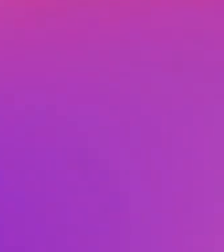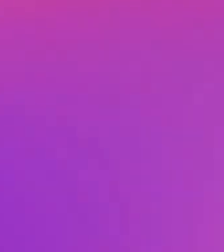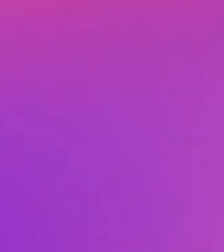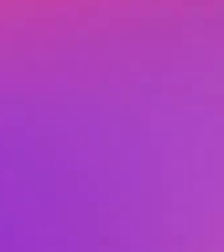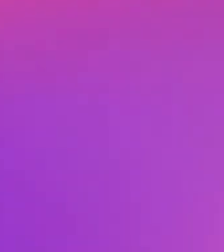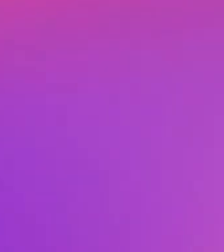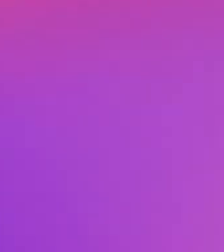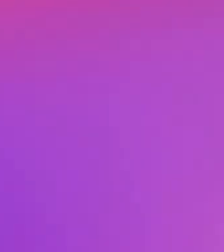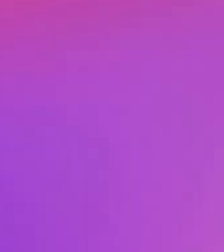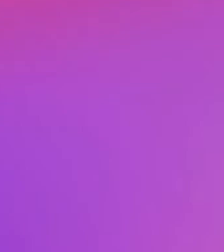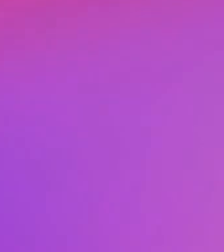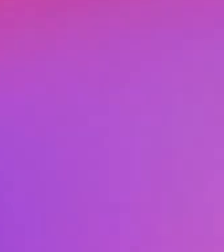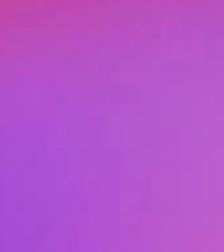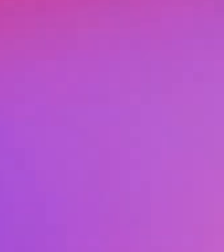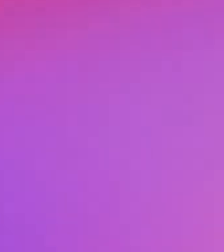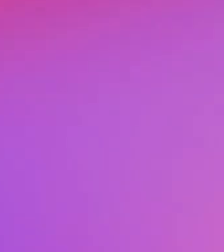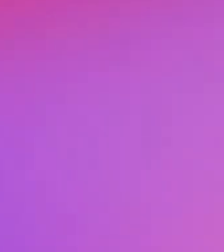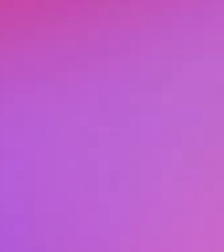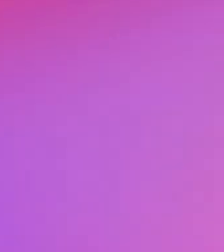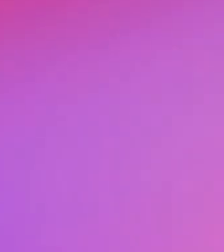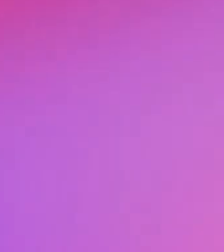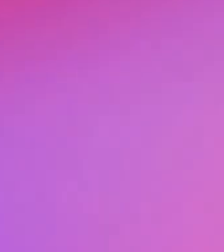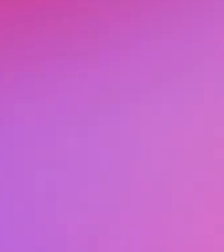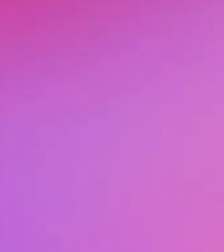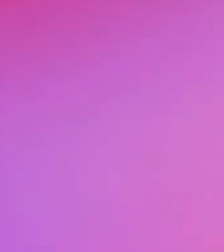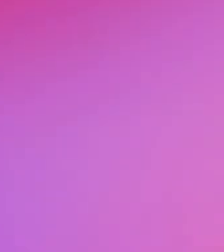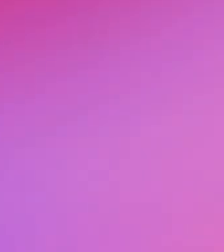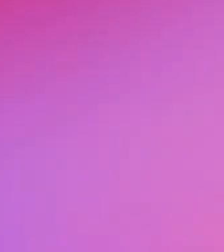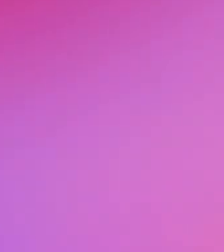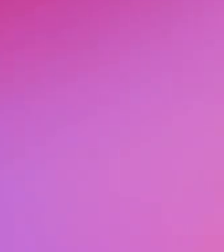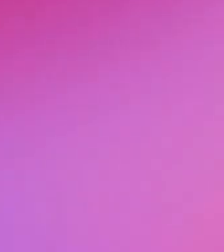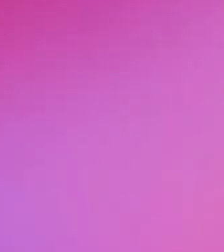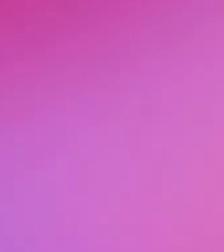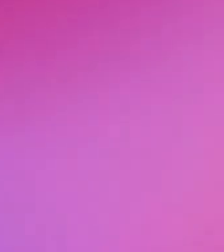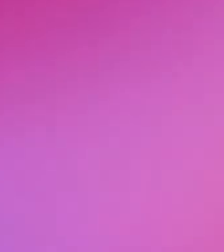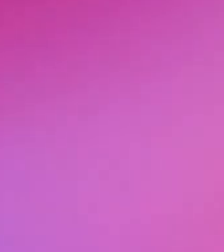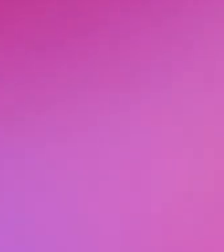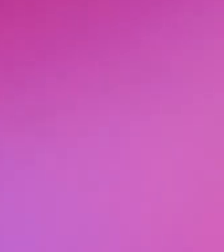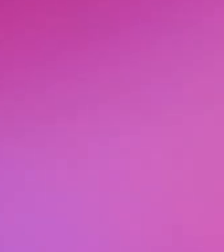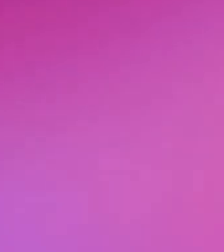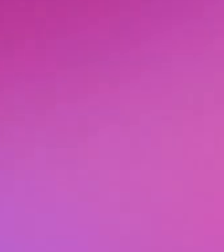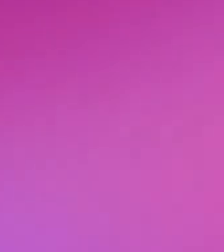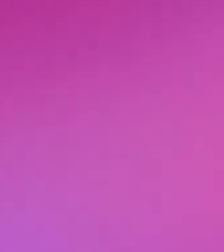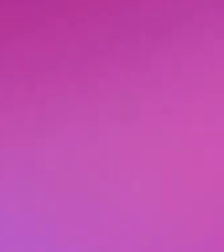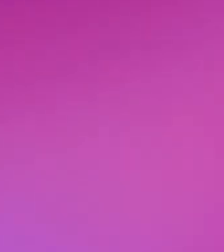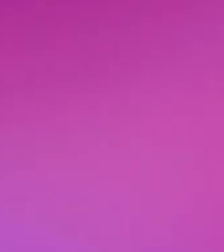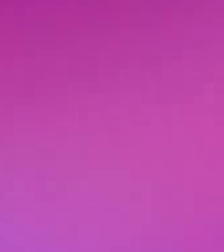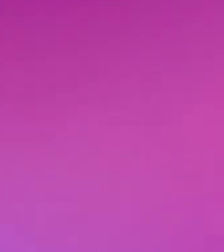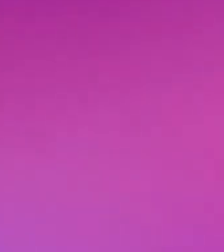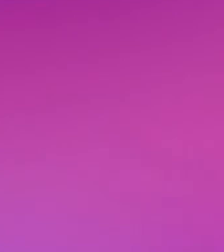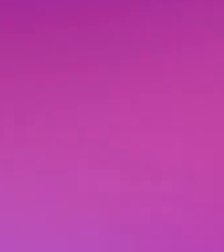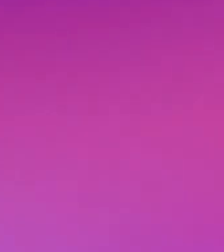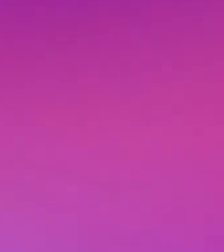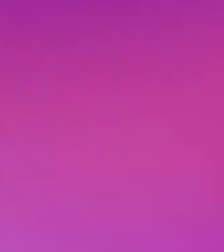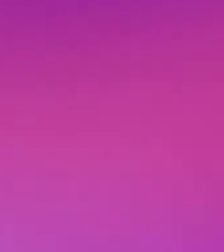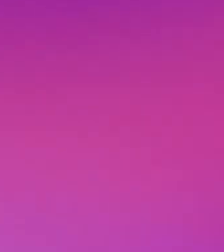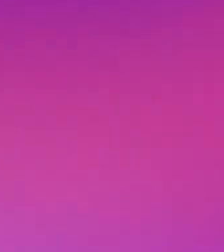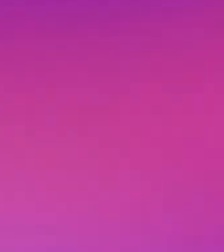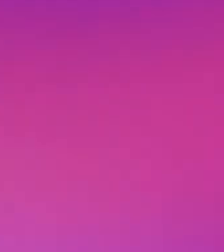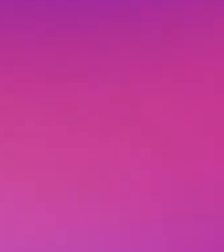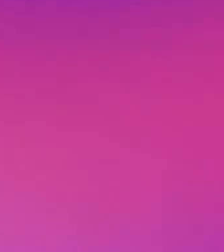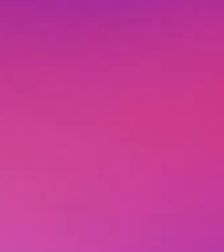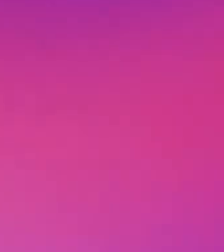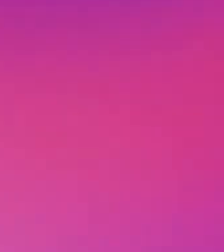Si tienes dudas o necesitas ayuda, llama al Centro de Apoyo Pedagógico a Distancia. El número de teléfono para secundaria es el